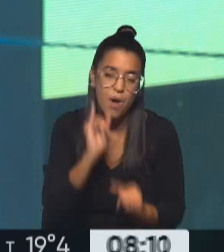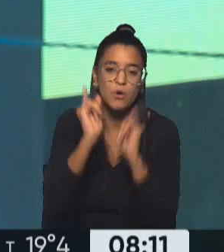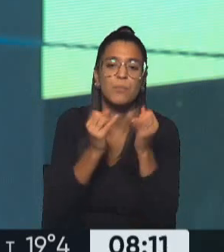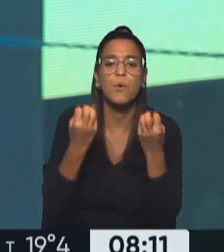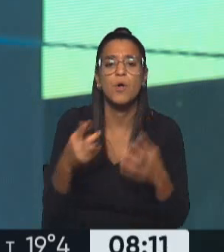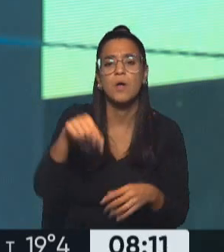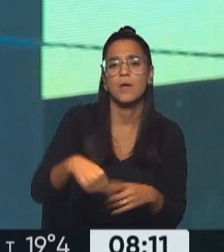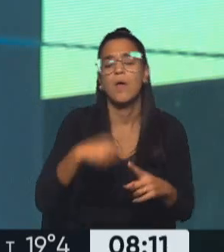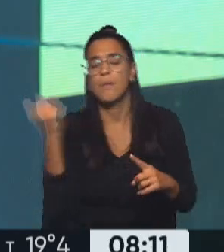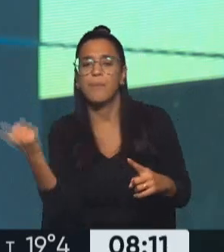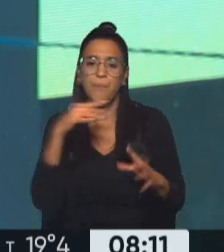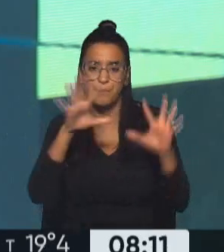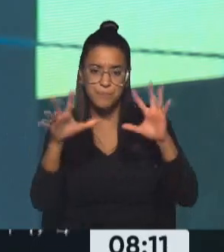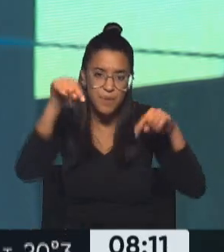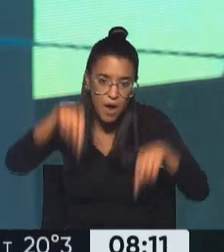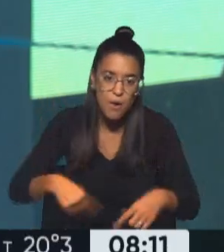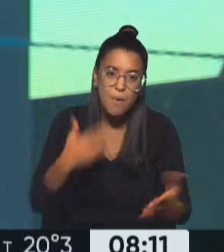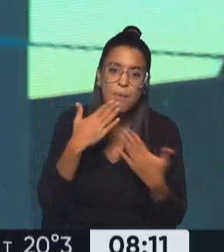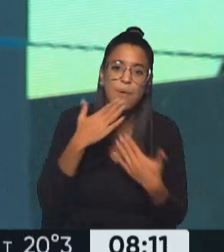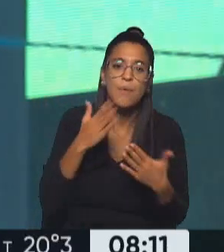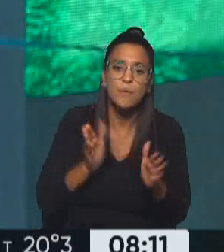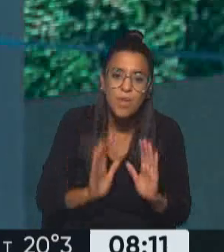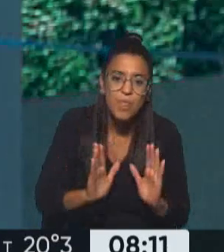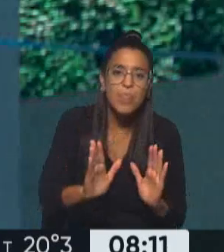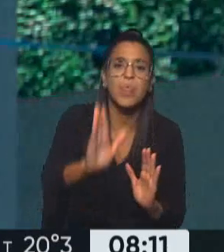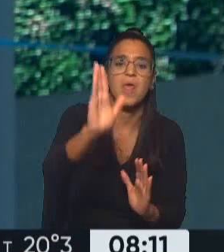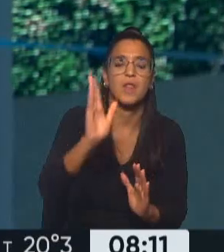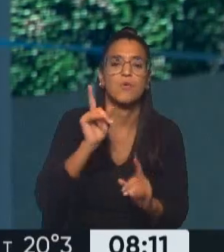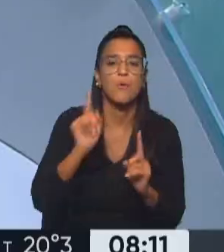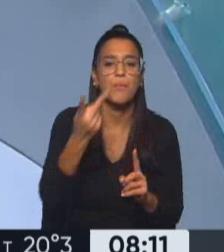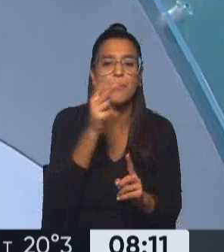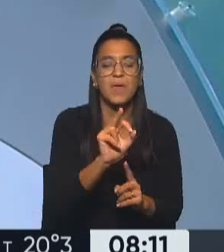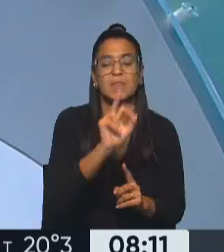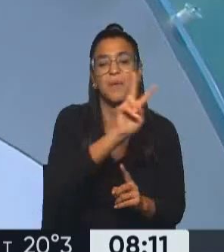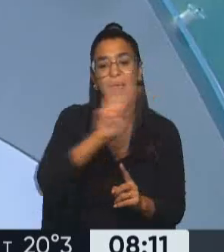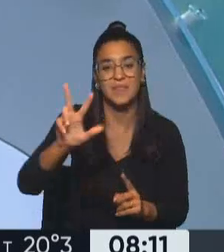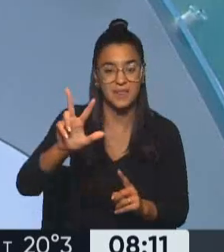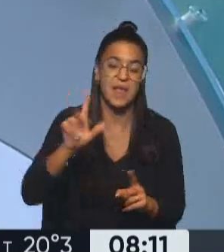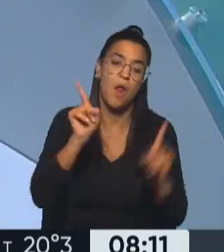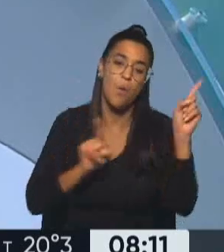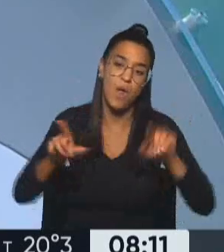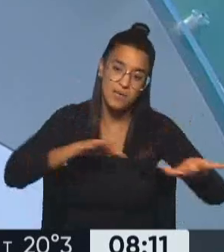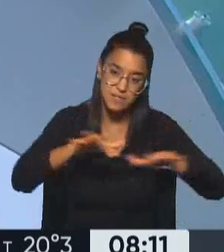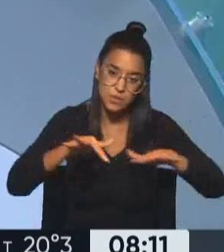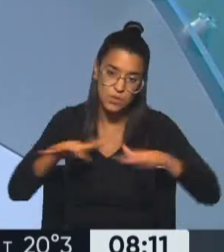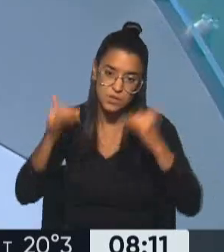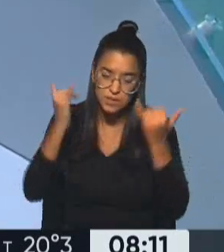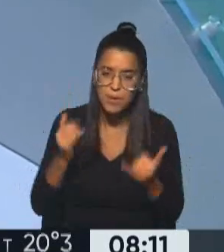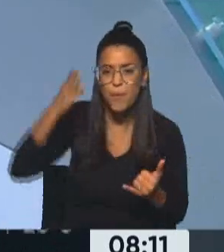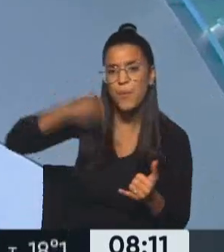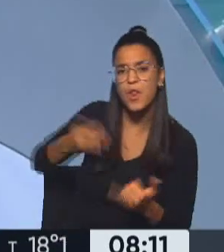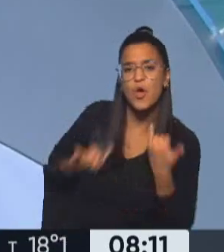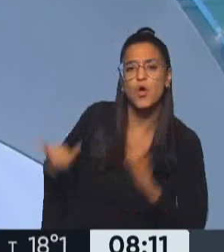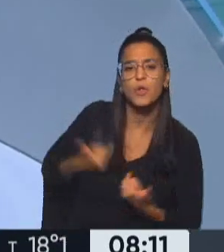porque hablamos de vidas de vueltas y de el camino derechito derechito que lleva el 2023 con algunas situaciones pero